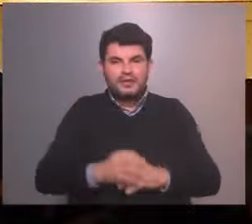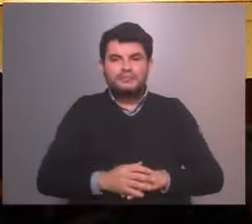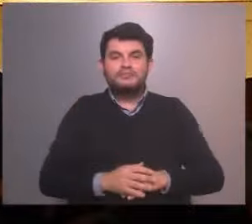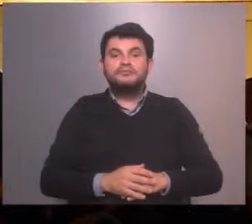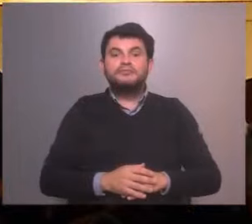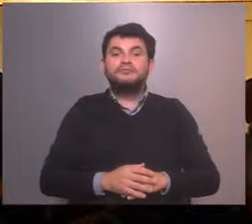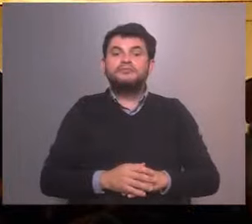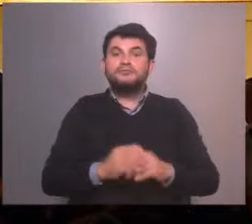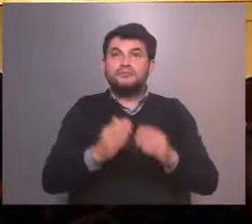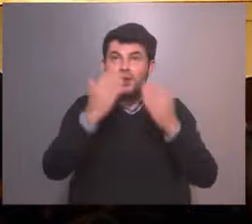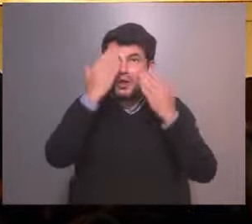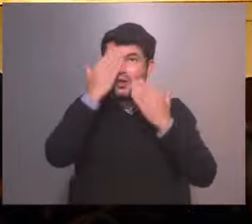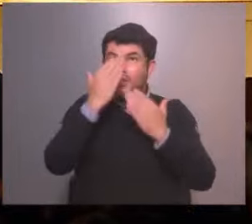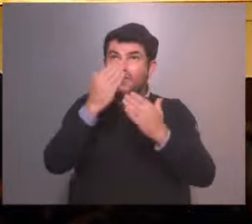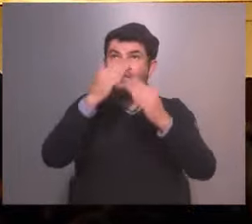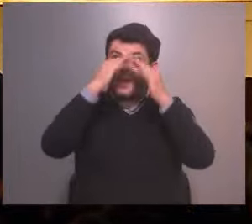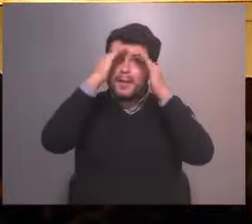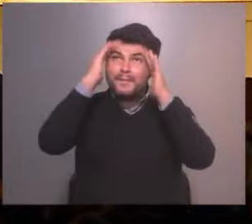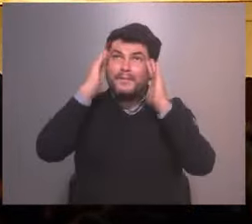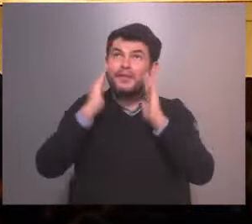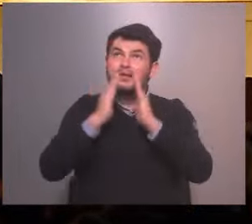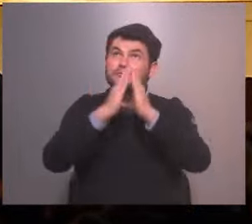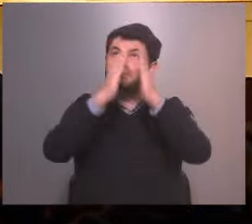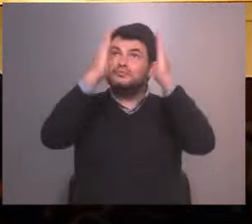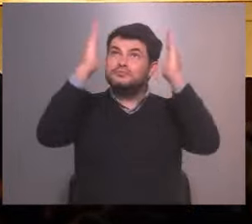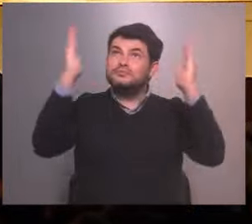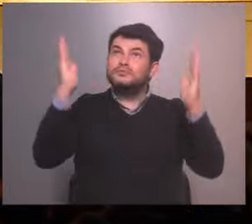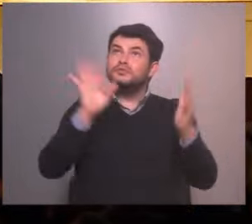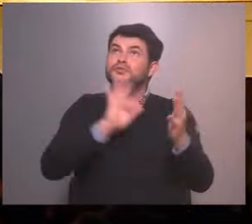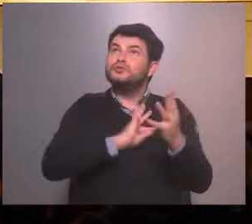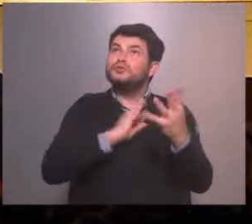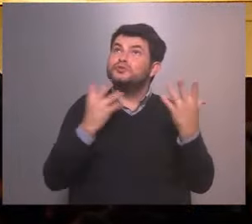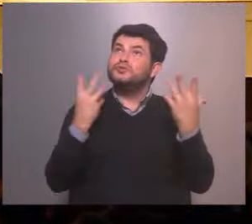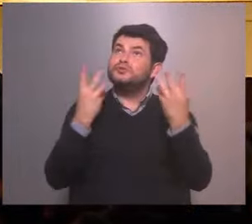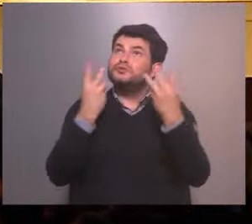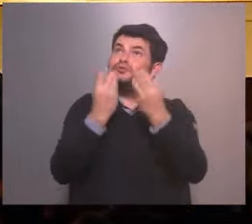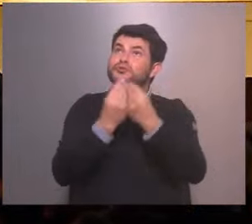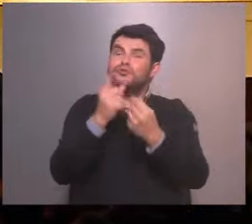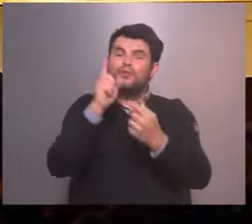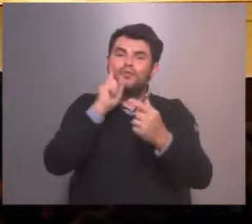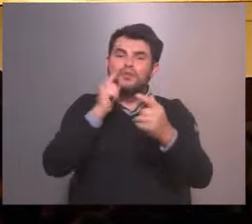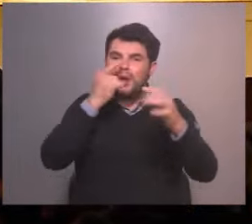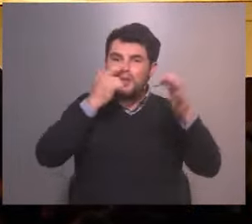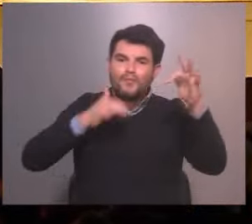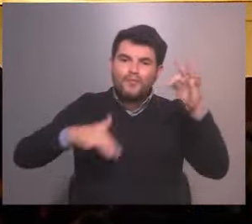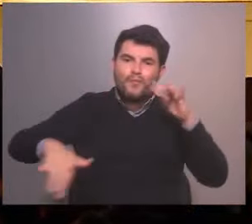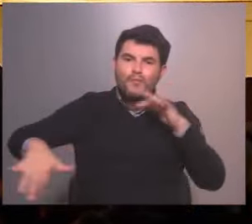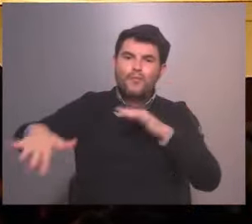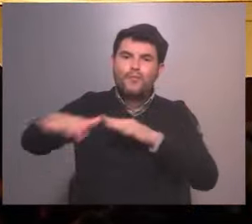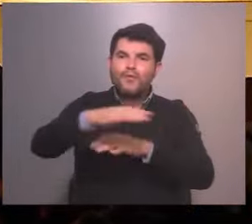las mujeres, y bendito es el fruto de tu vientre, Jesús.